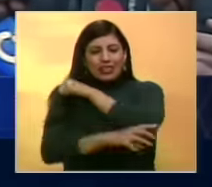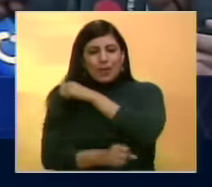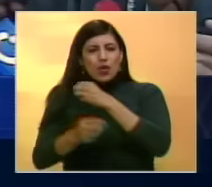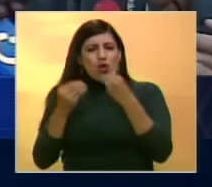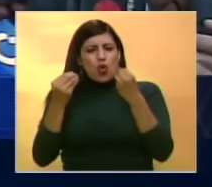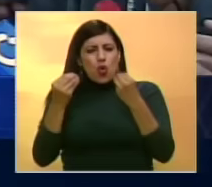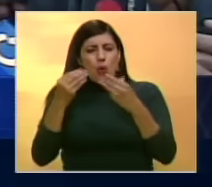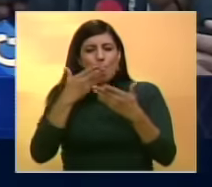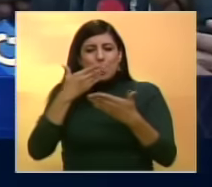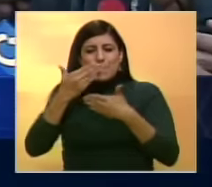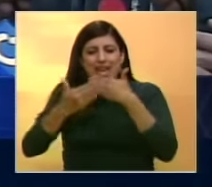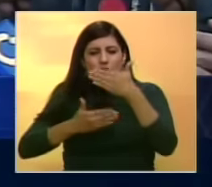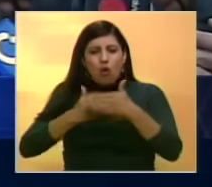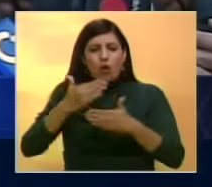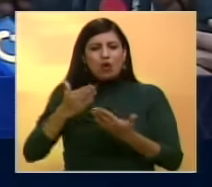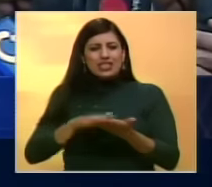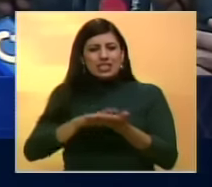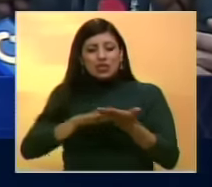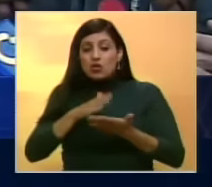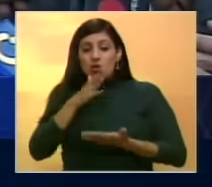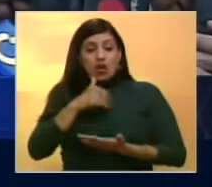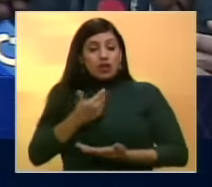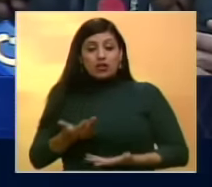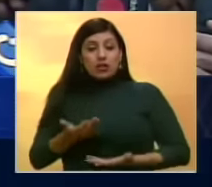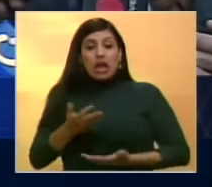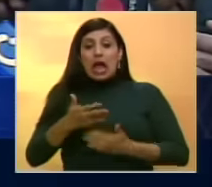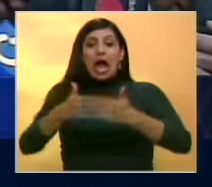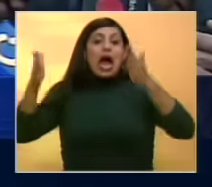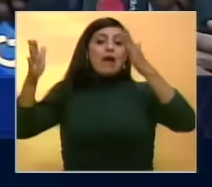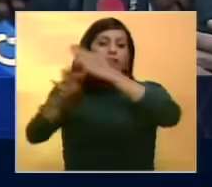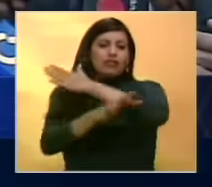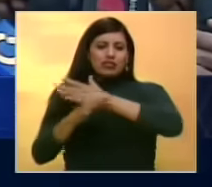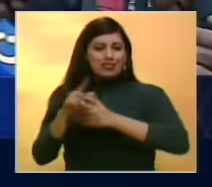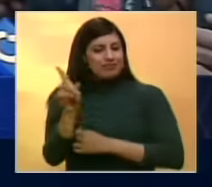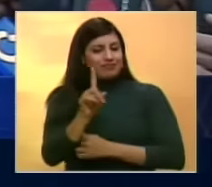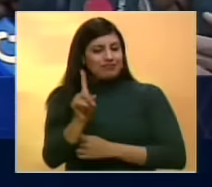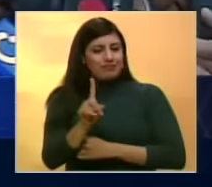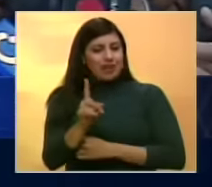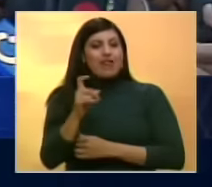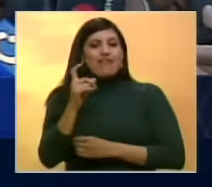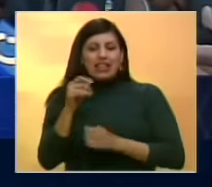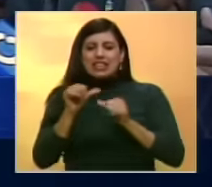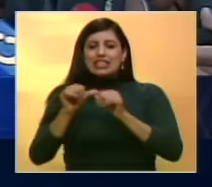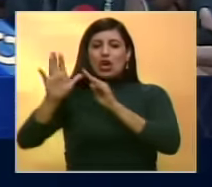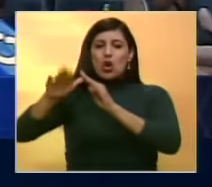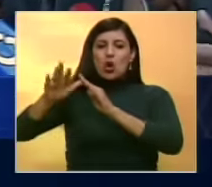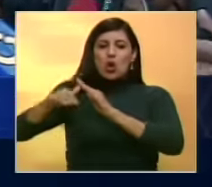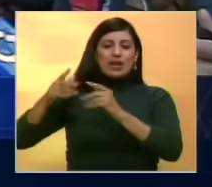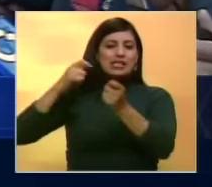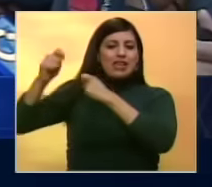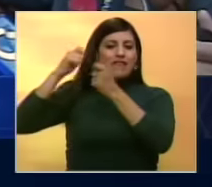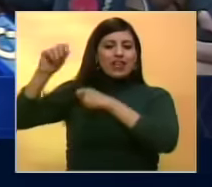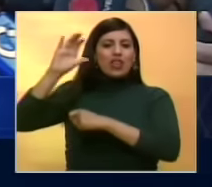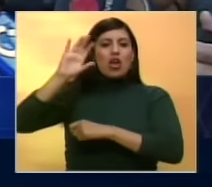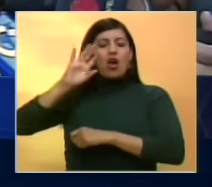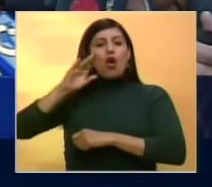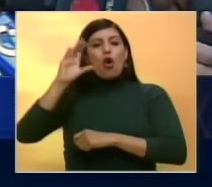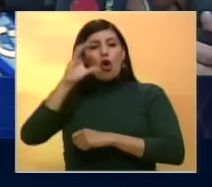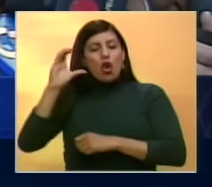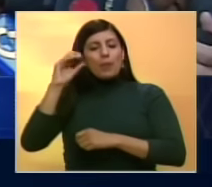podemos mejorar la situación no Sencillamente ábrase la frontera y siga eh yéndose para Colombia 4,00000